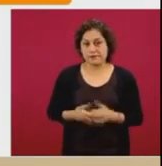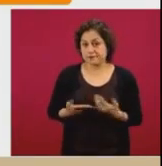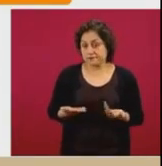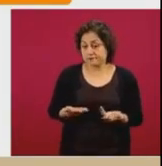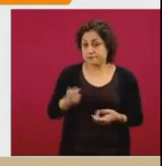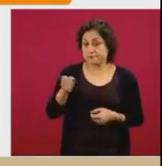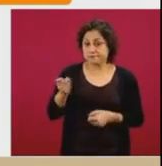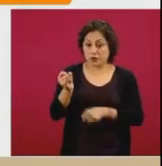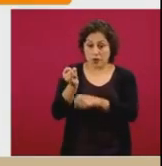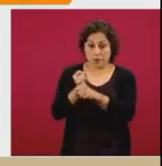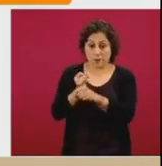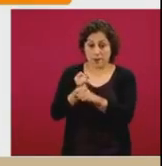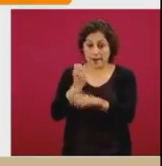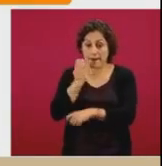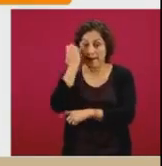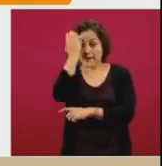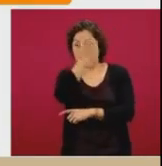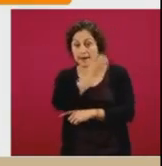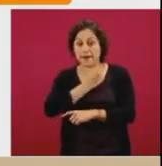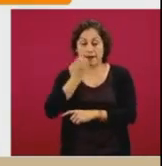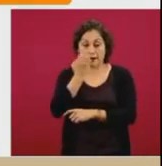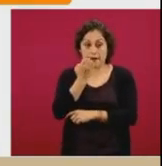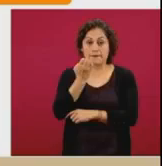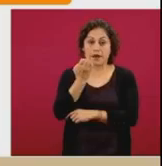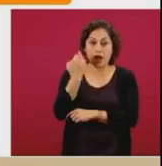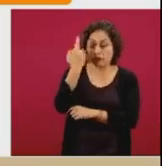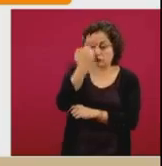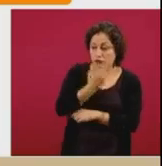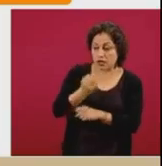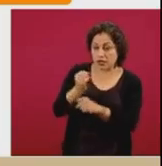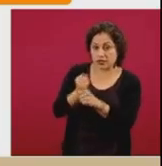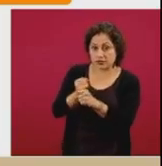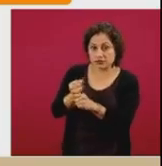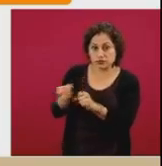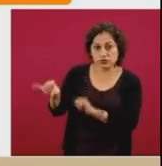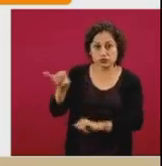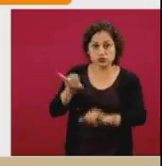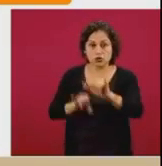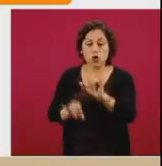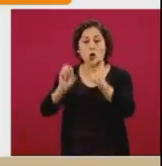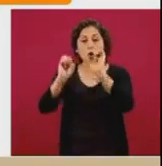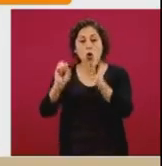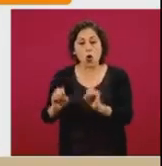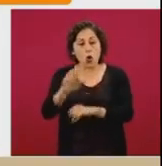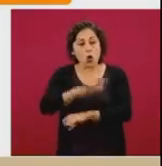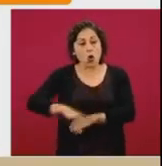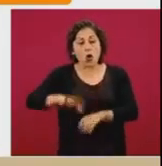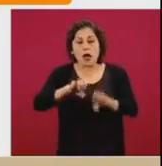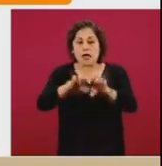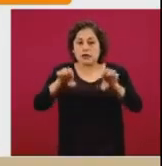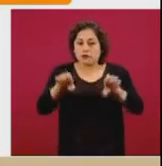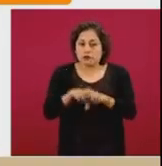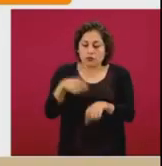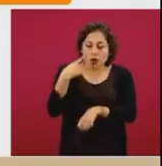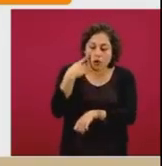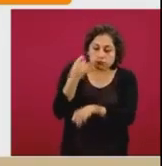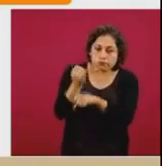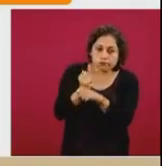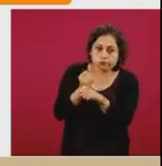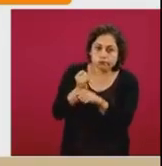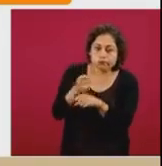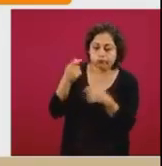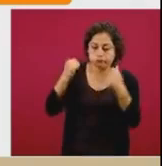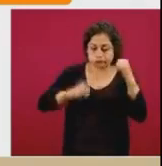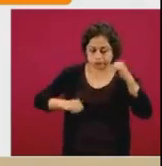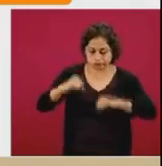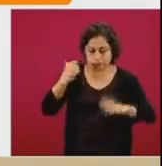muestra positiva o por una dictaminación a través de los comités que así lo hacen en todas las entidades federativas